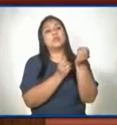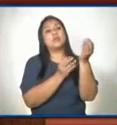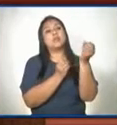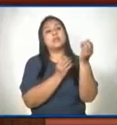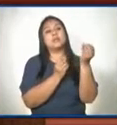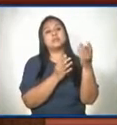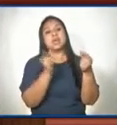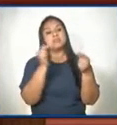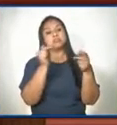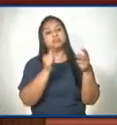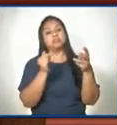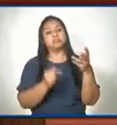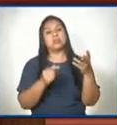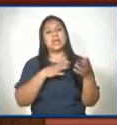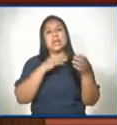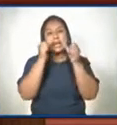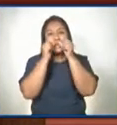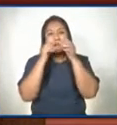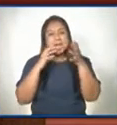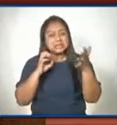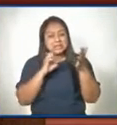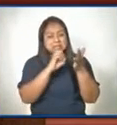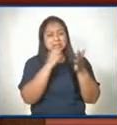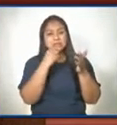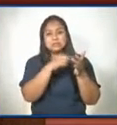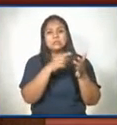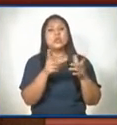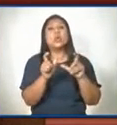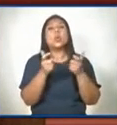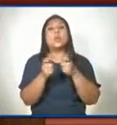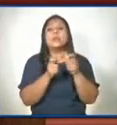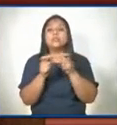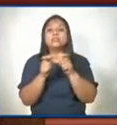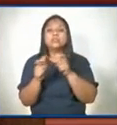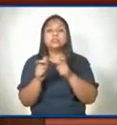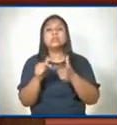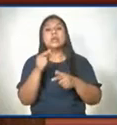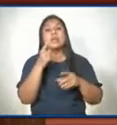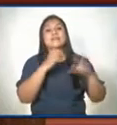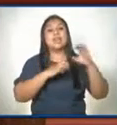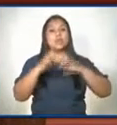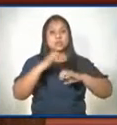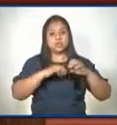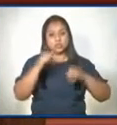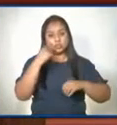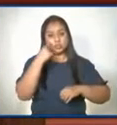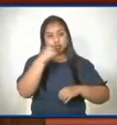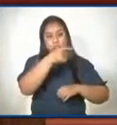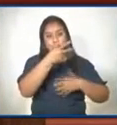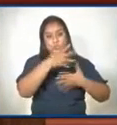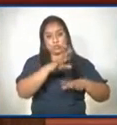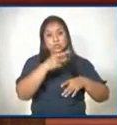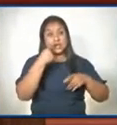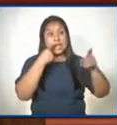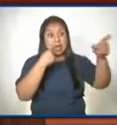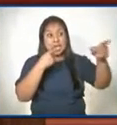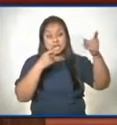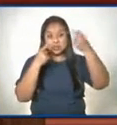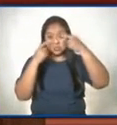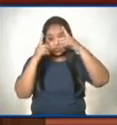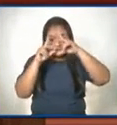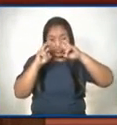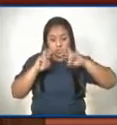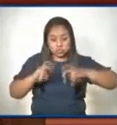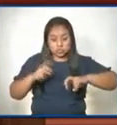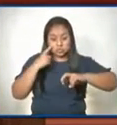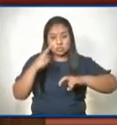plagas existentes, cómo se controlan. Hay una evaluación por parte del Departamento de Agricultura de